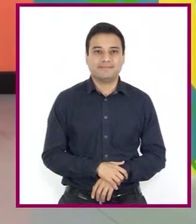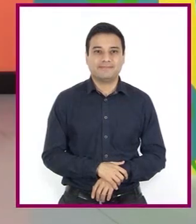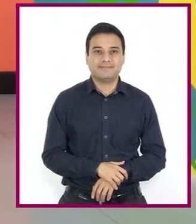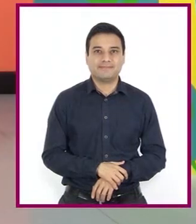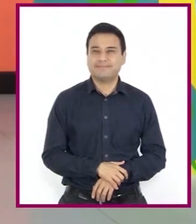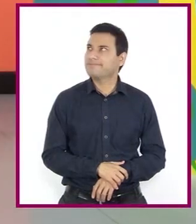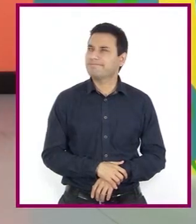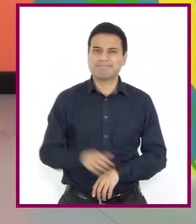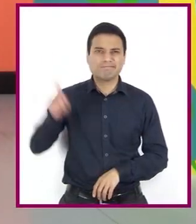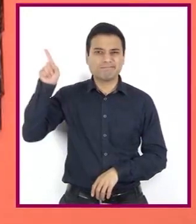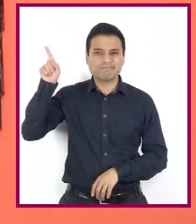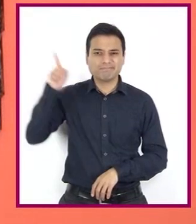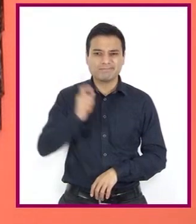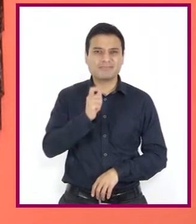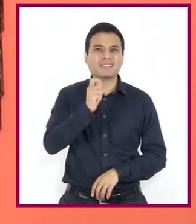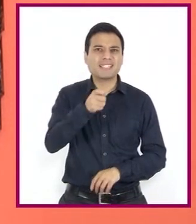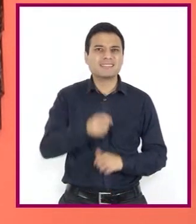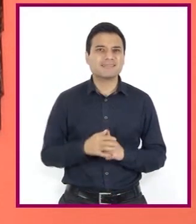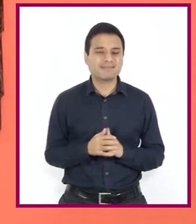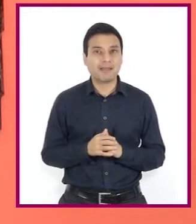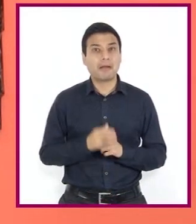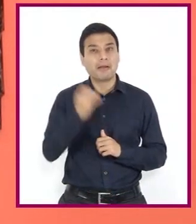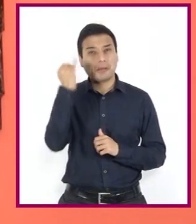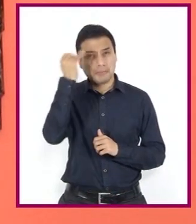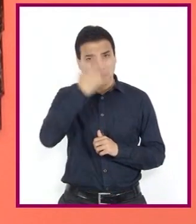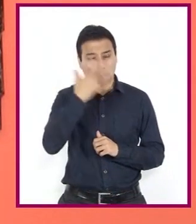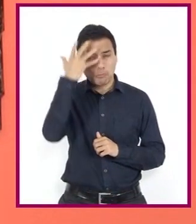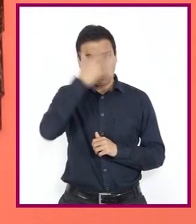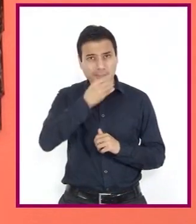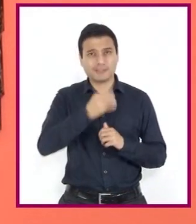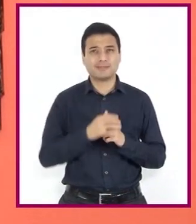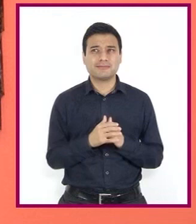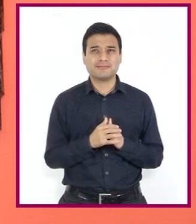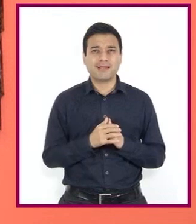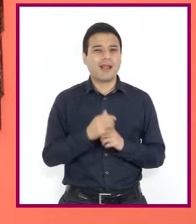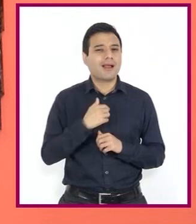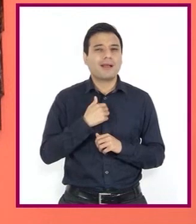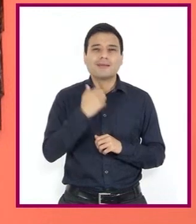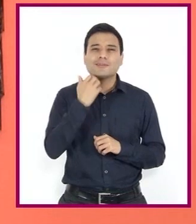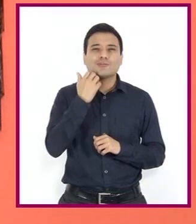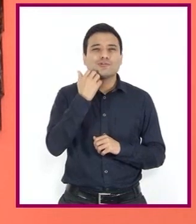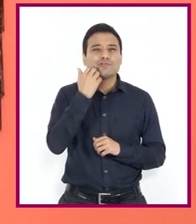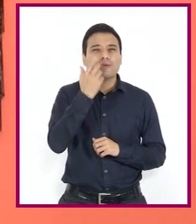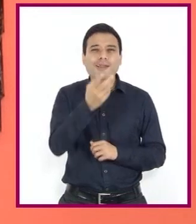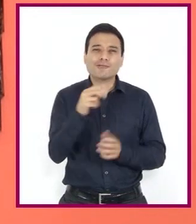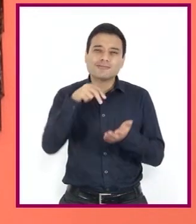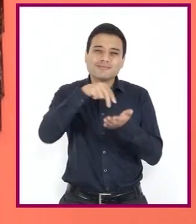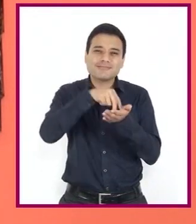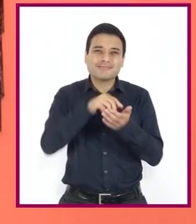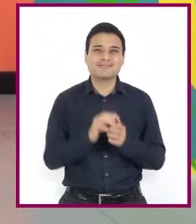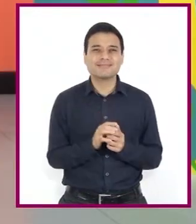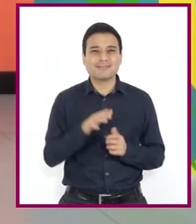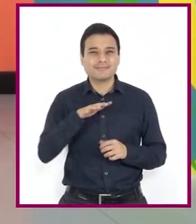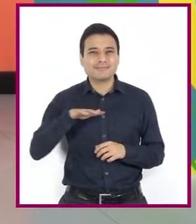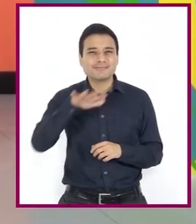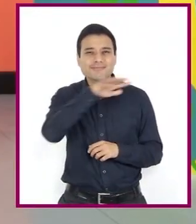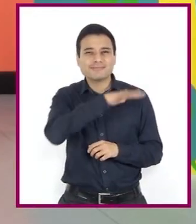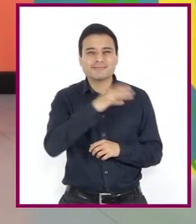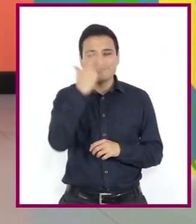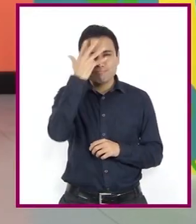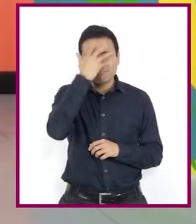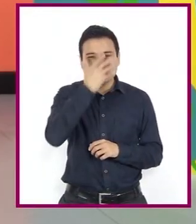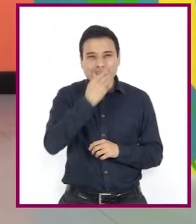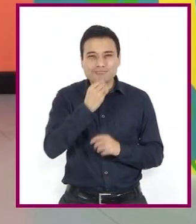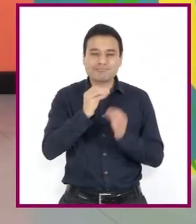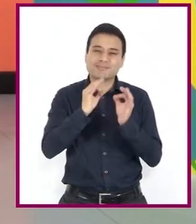¿Qué tenemos aquí? ¡Qué bonita imagen! ¿Cómo me gustaría estar ahí para poder disfrutar del hermoso paisaje?